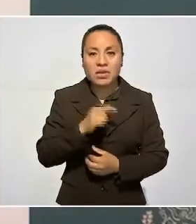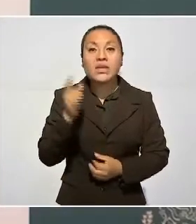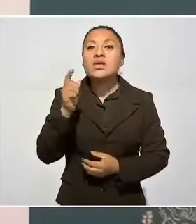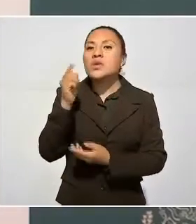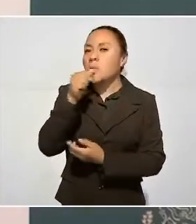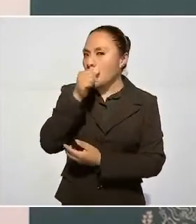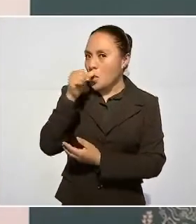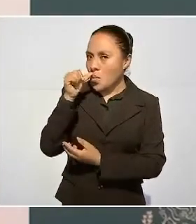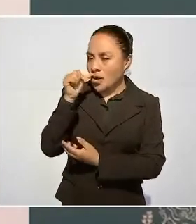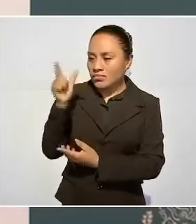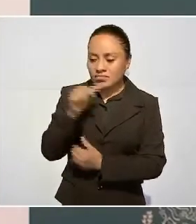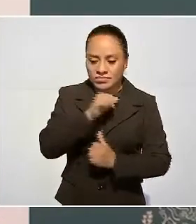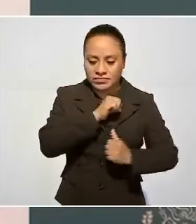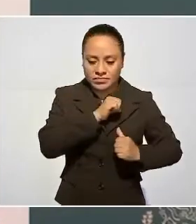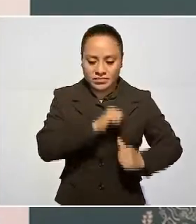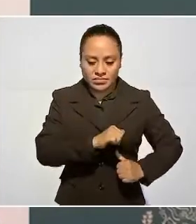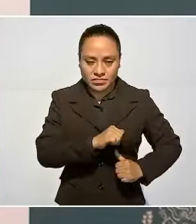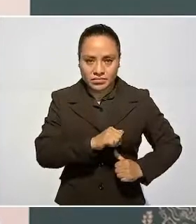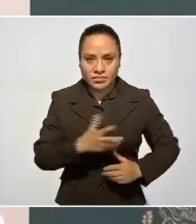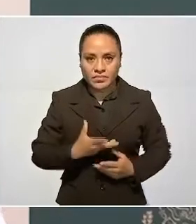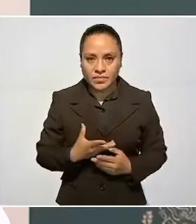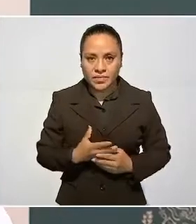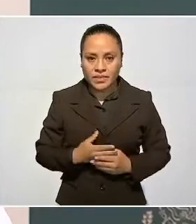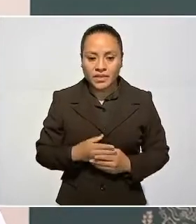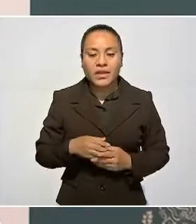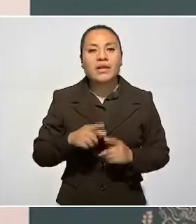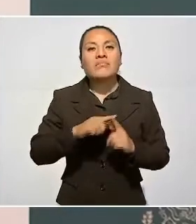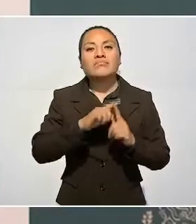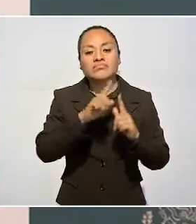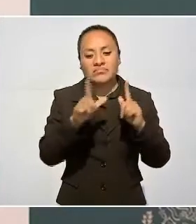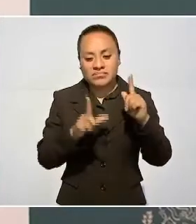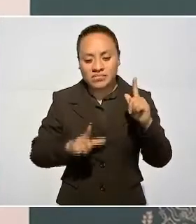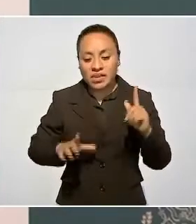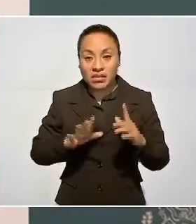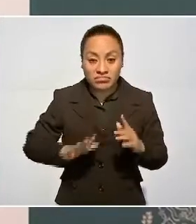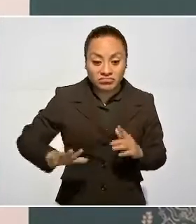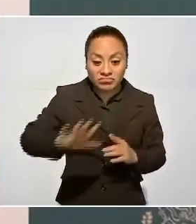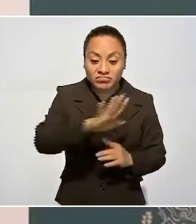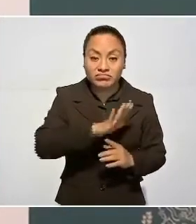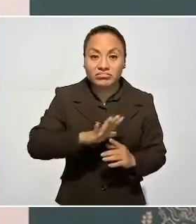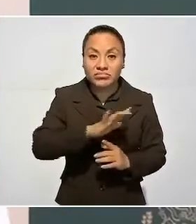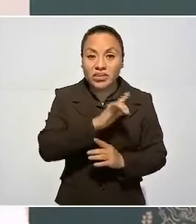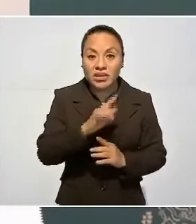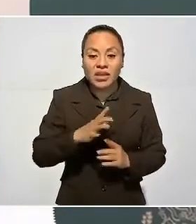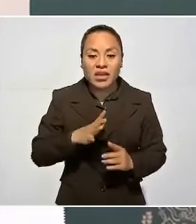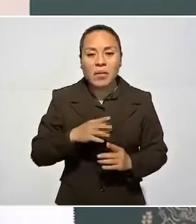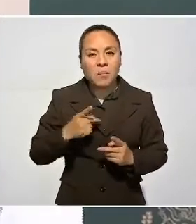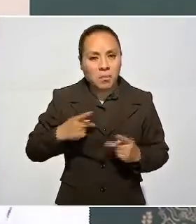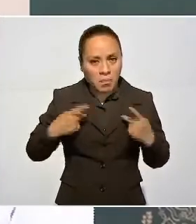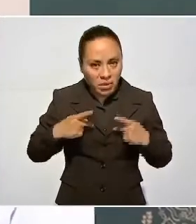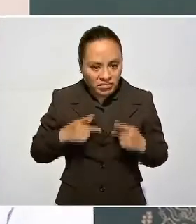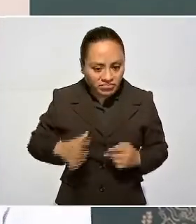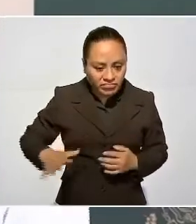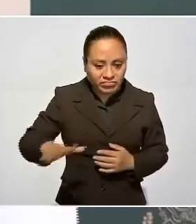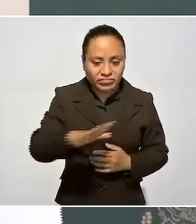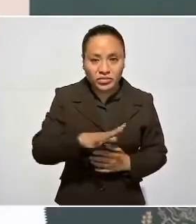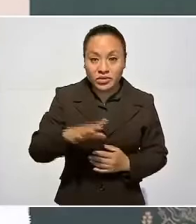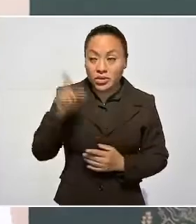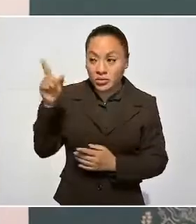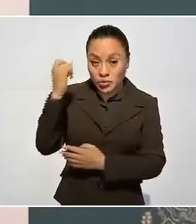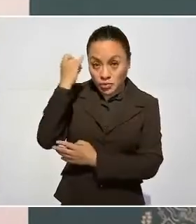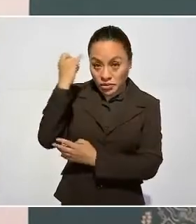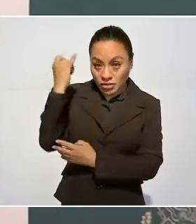nunca, la nueva moral pública, y que su ideario y